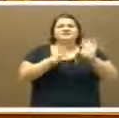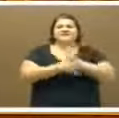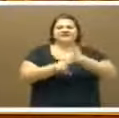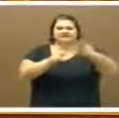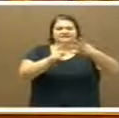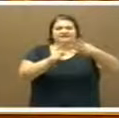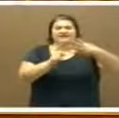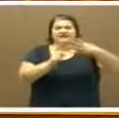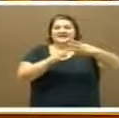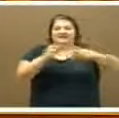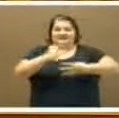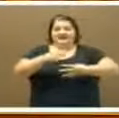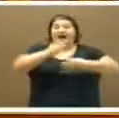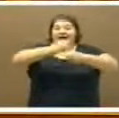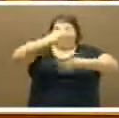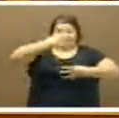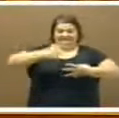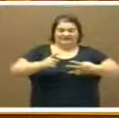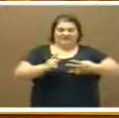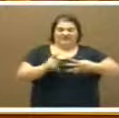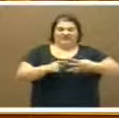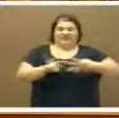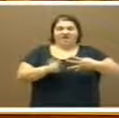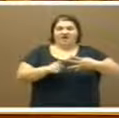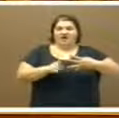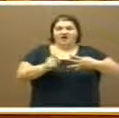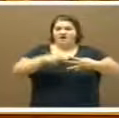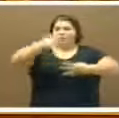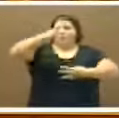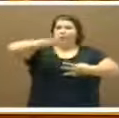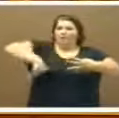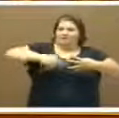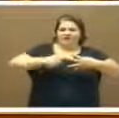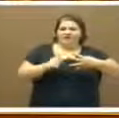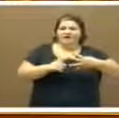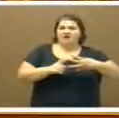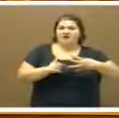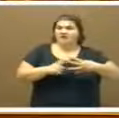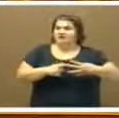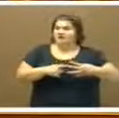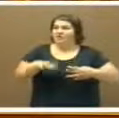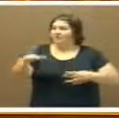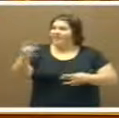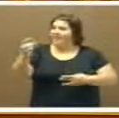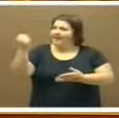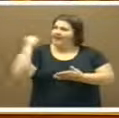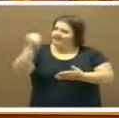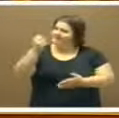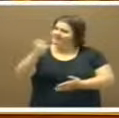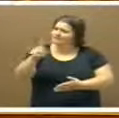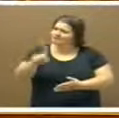comunidad más incumplidora de España, señor consejero. ¿Le ha venido bien o no le ha venido bien esa herencia?